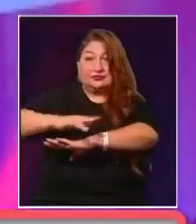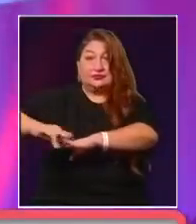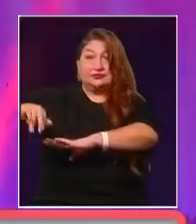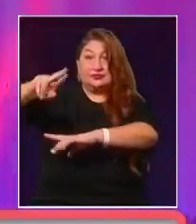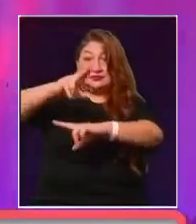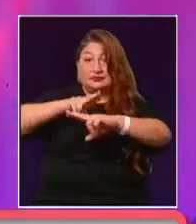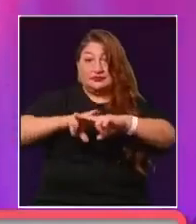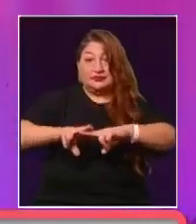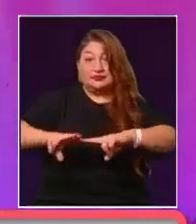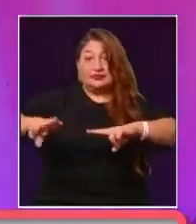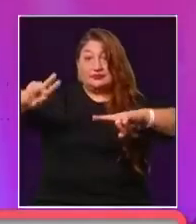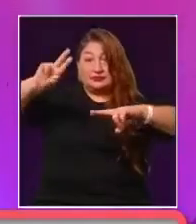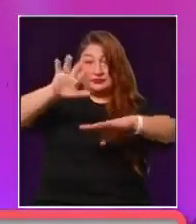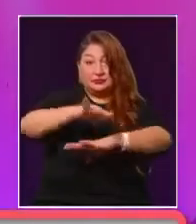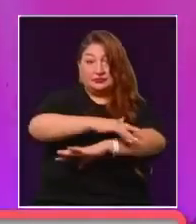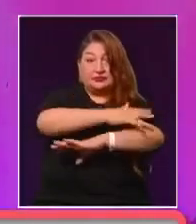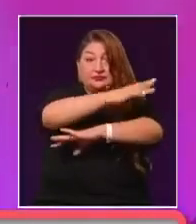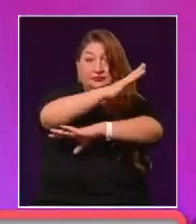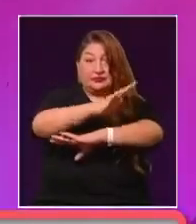luces